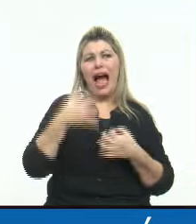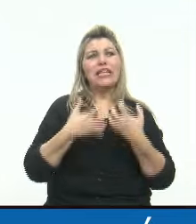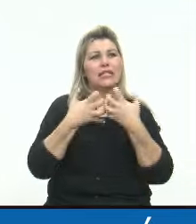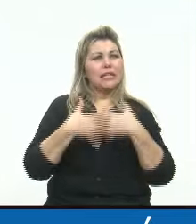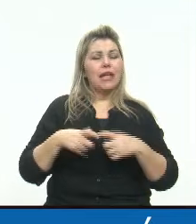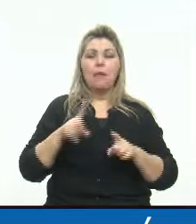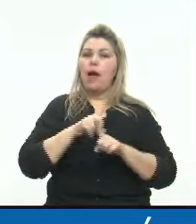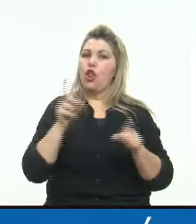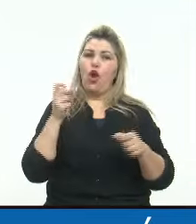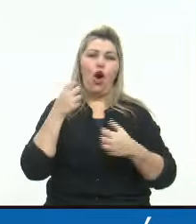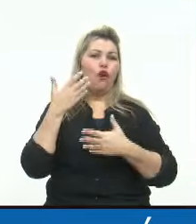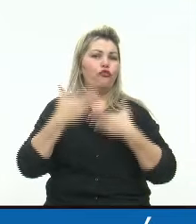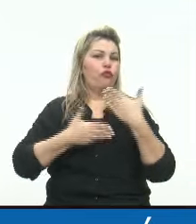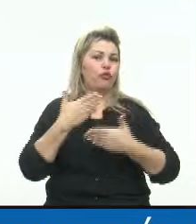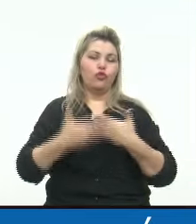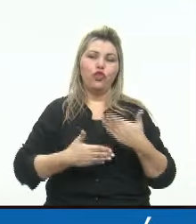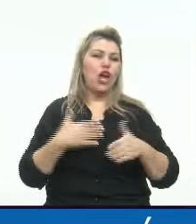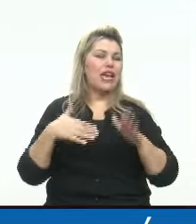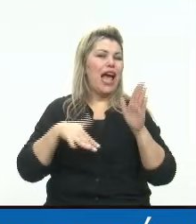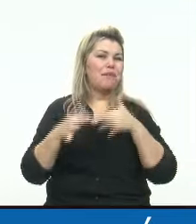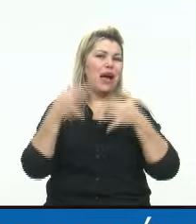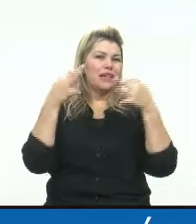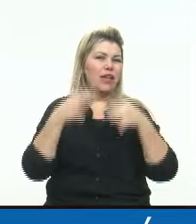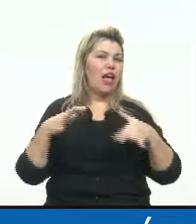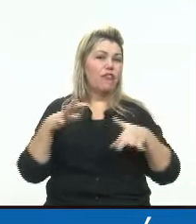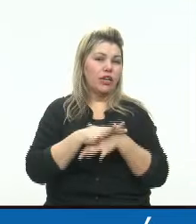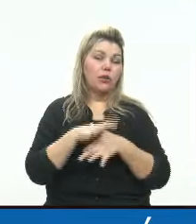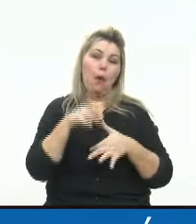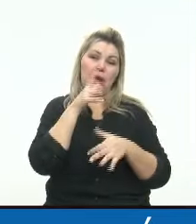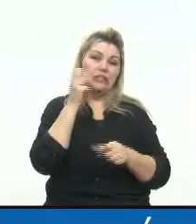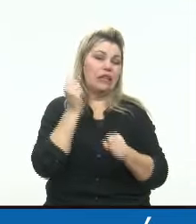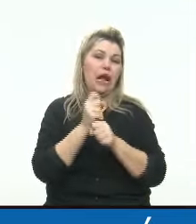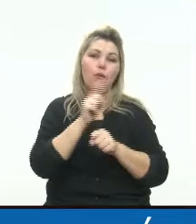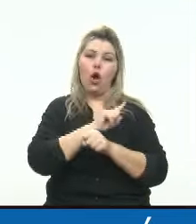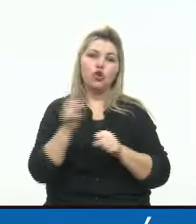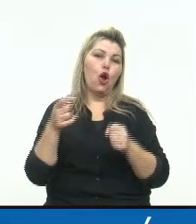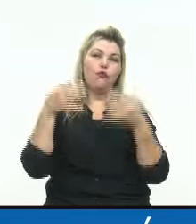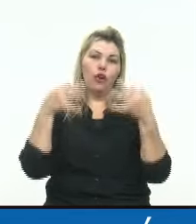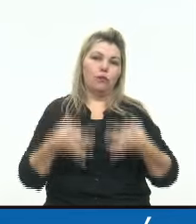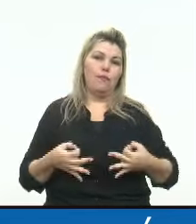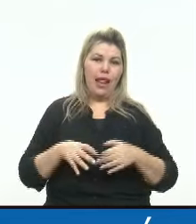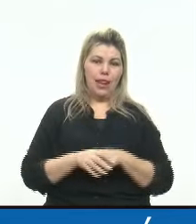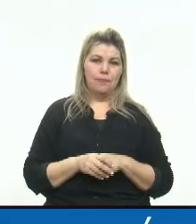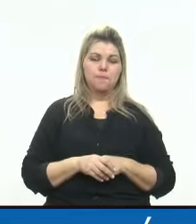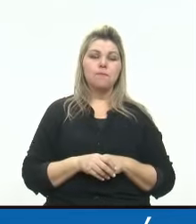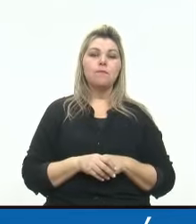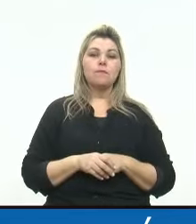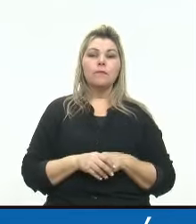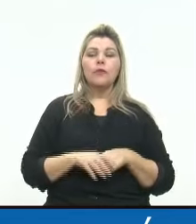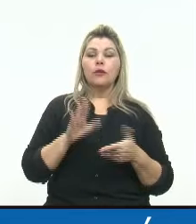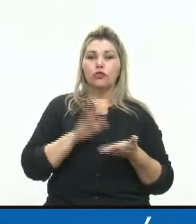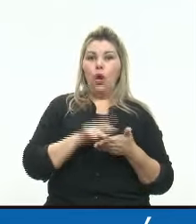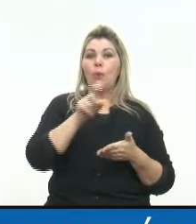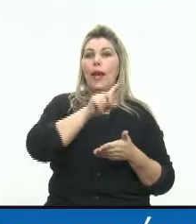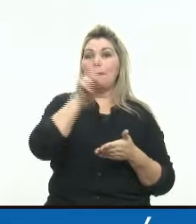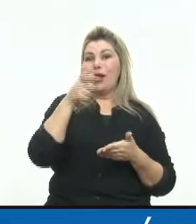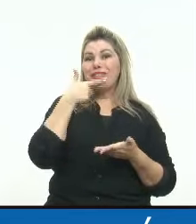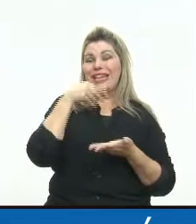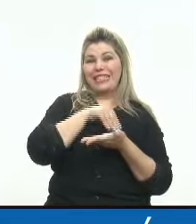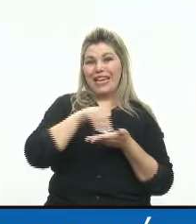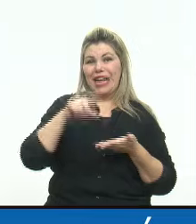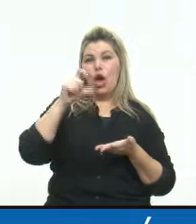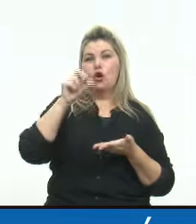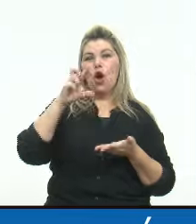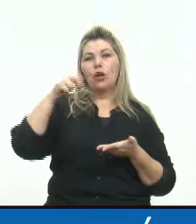funciona y el sistema más efectivo parece ser el informal, lamentablemente. En cuanto a las preguntas de la senadora